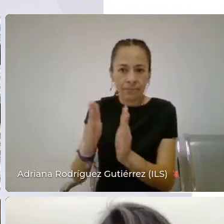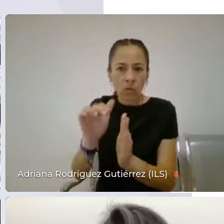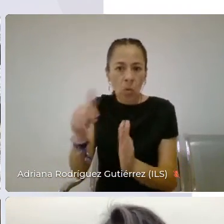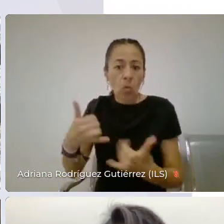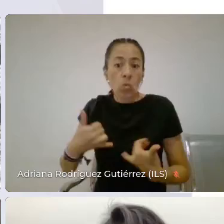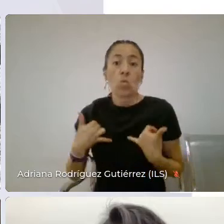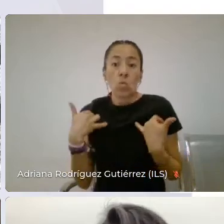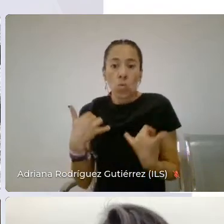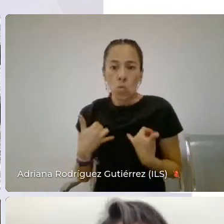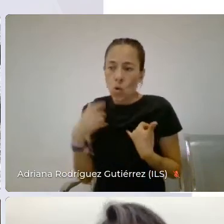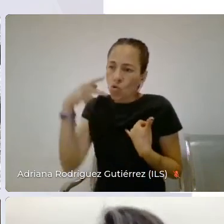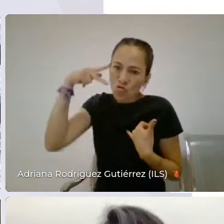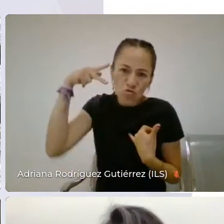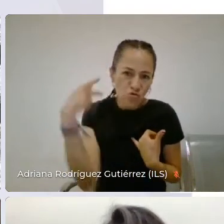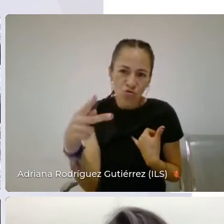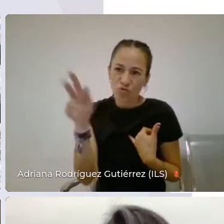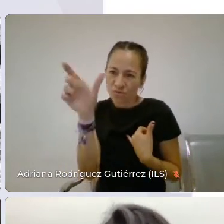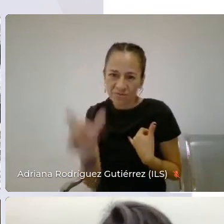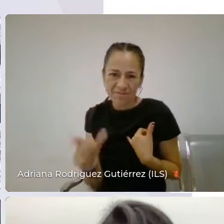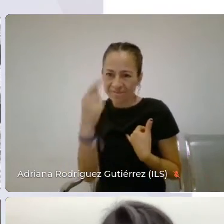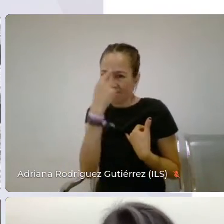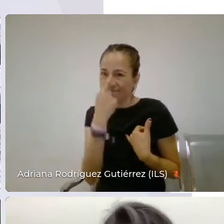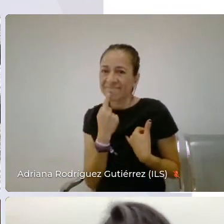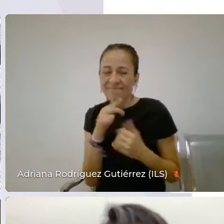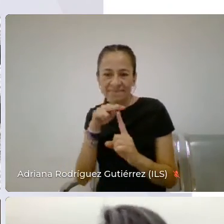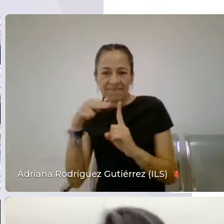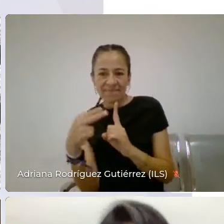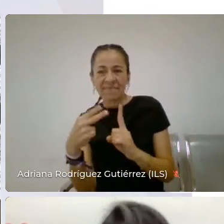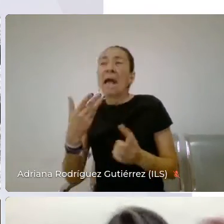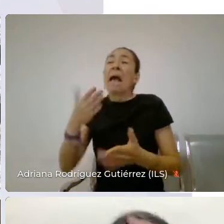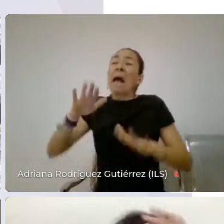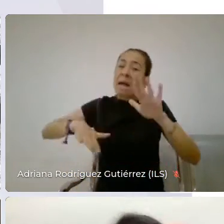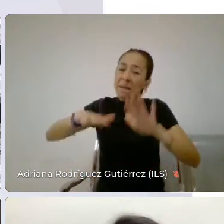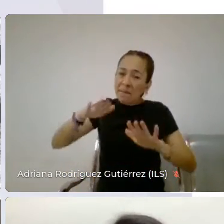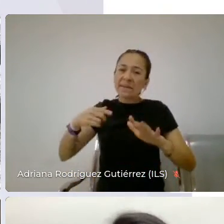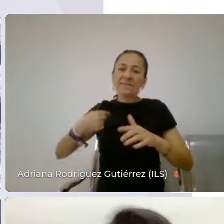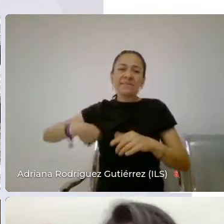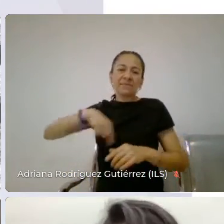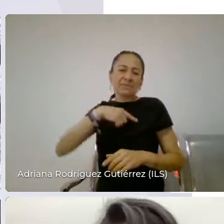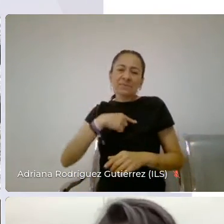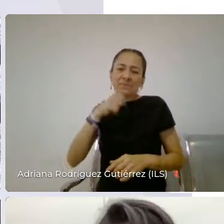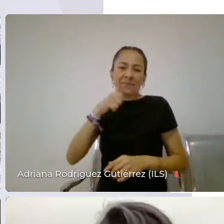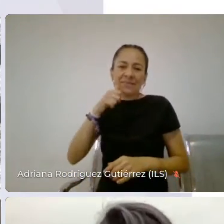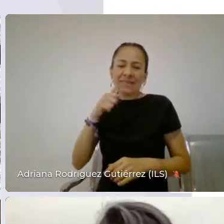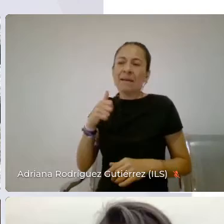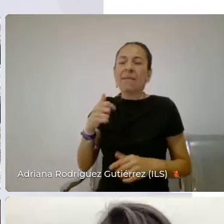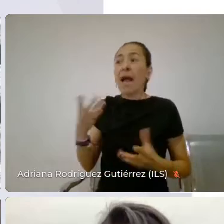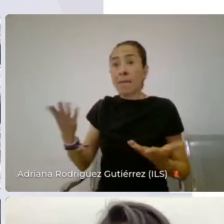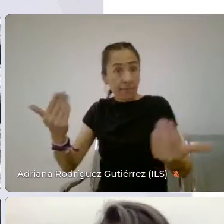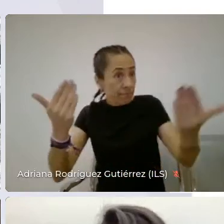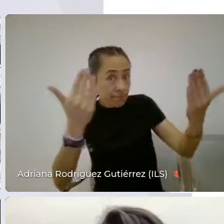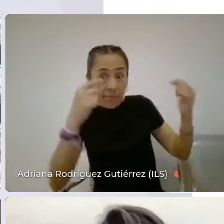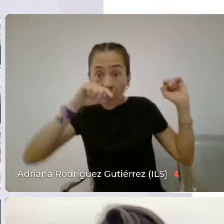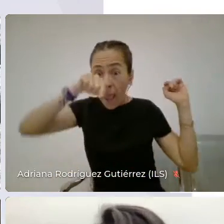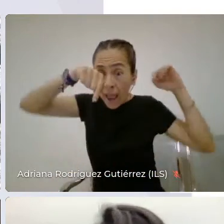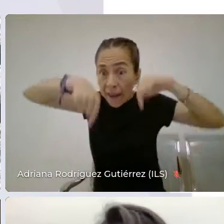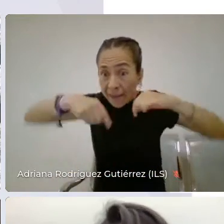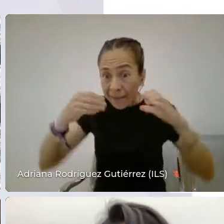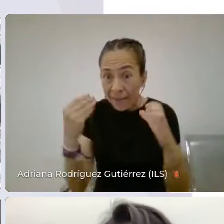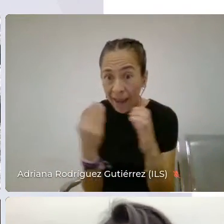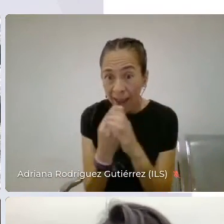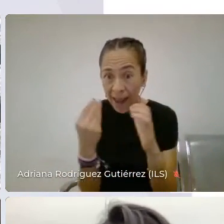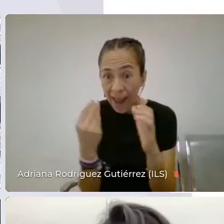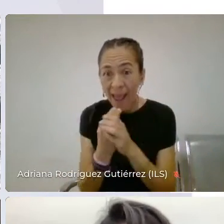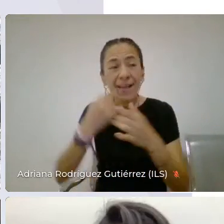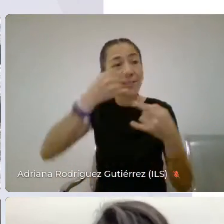de. Generalmente también venimos, por lo menos, a dar clase y esa es la clase y se conectan a Zoom y este es el formato. No,